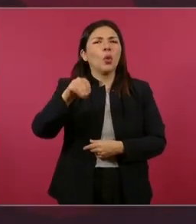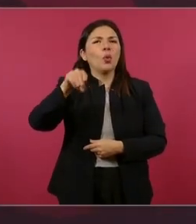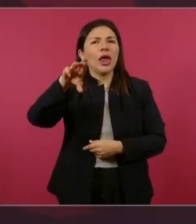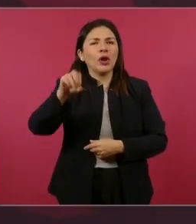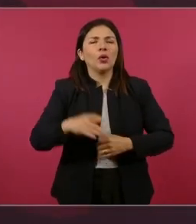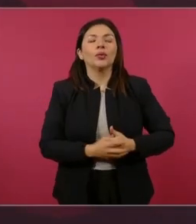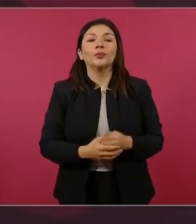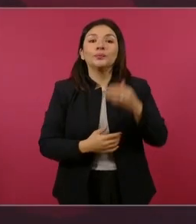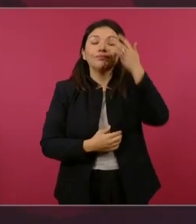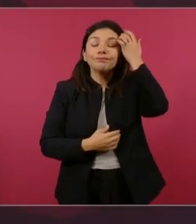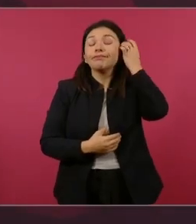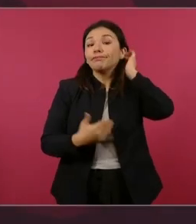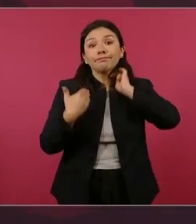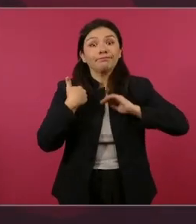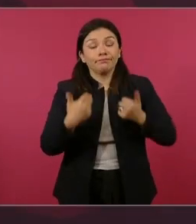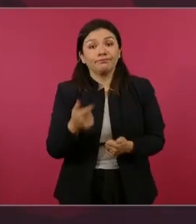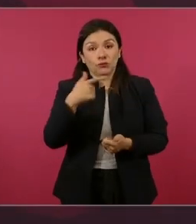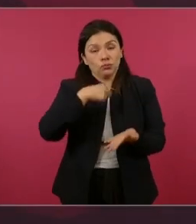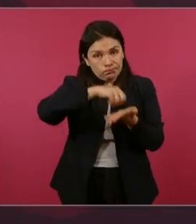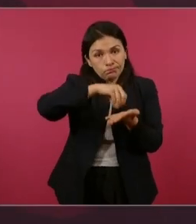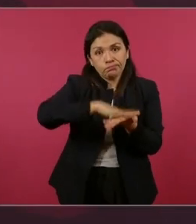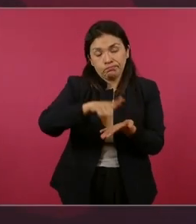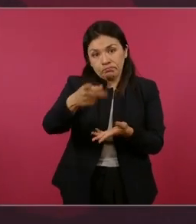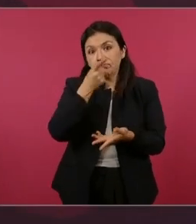pues tomamos nota y